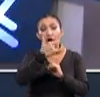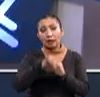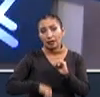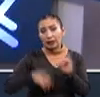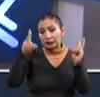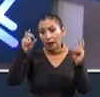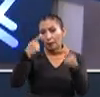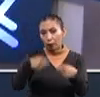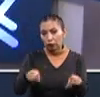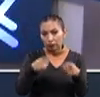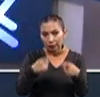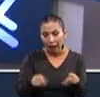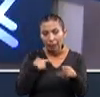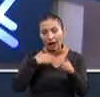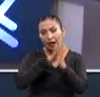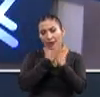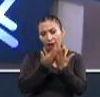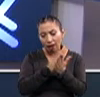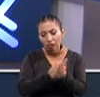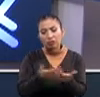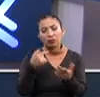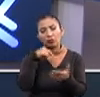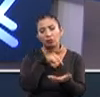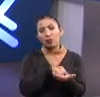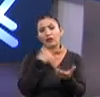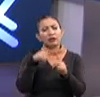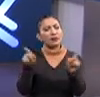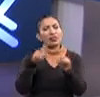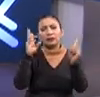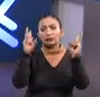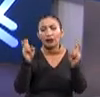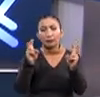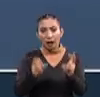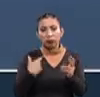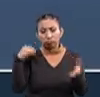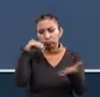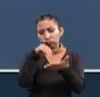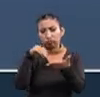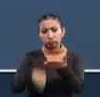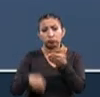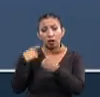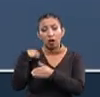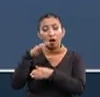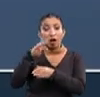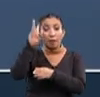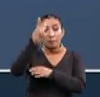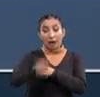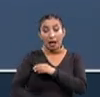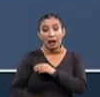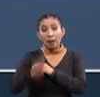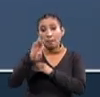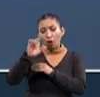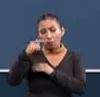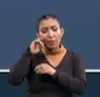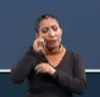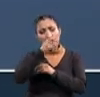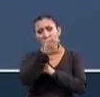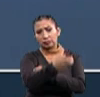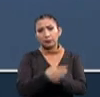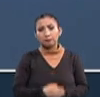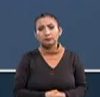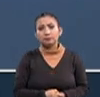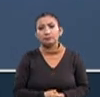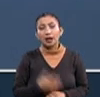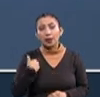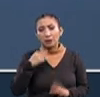interesante acerca de música, de literatura, o sea, de diversos temas. Lo subo un blog cada viernes, me pueden seguir por ahí.